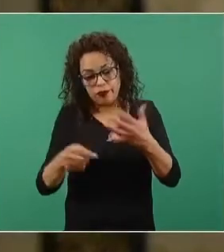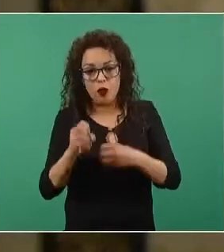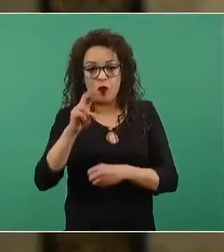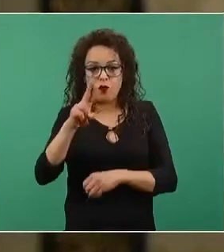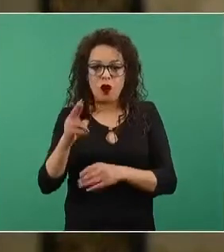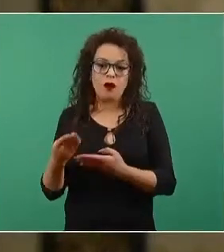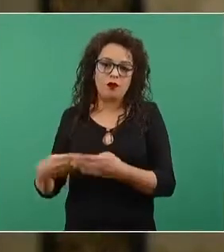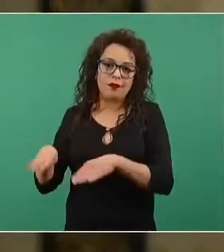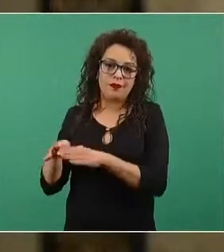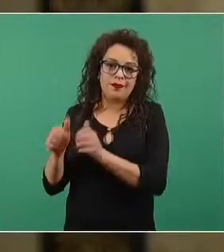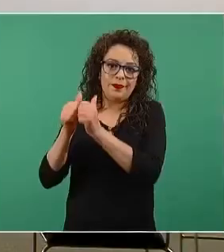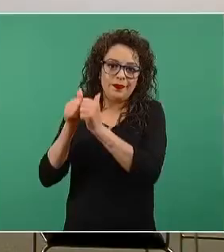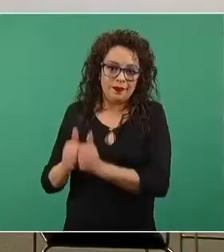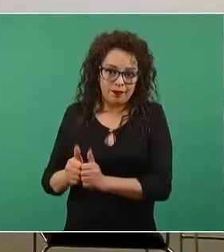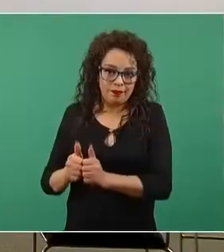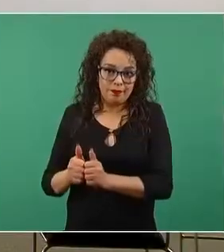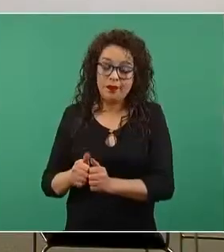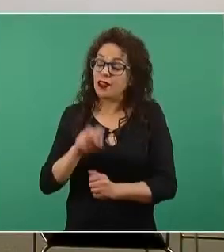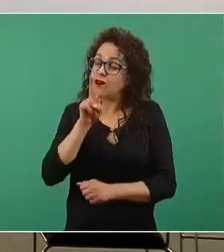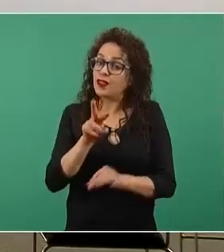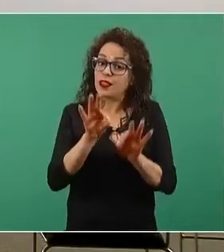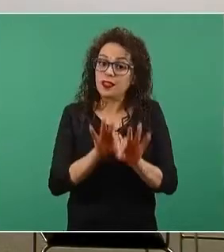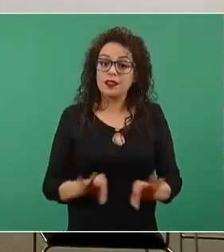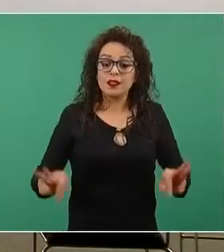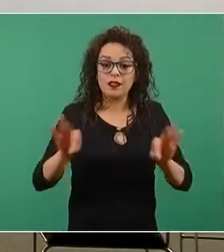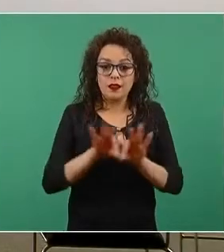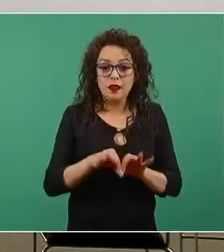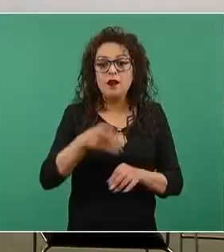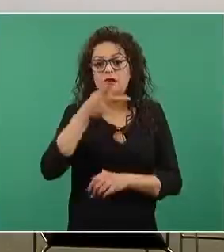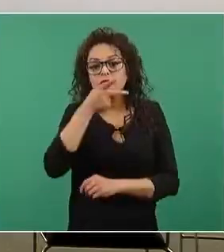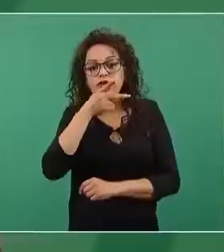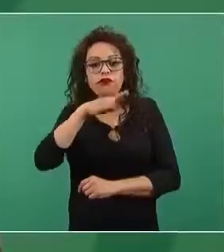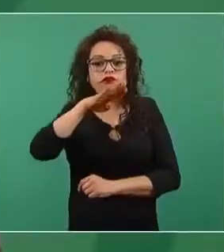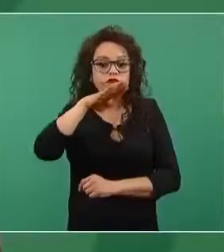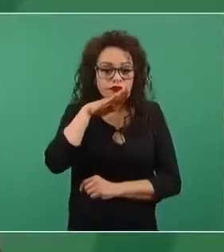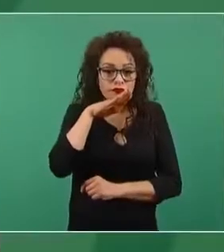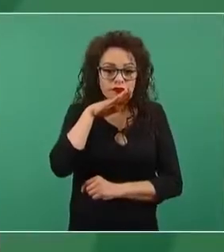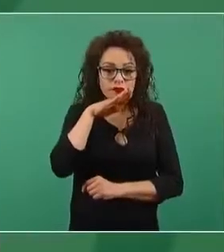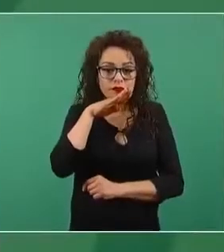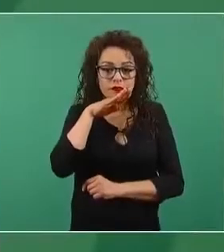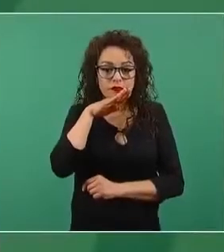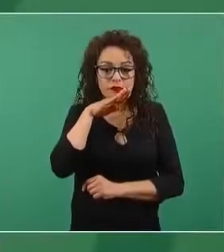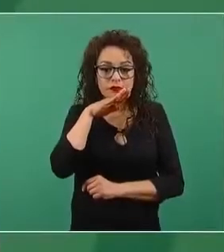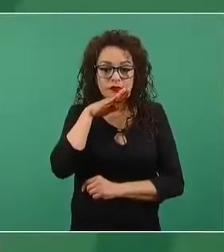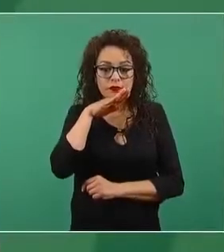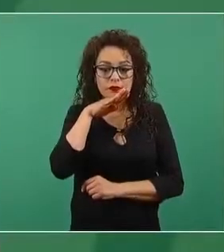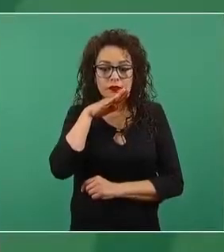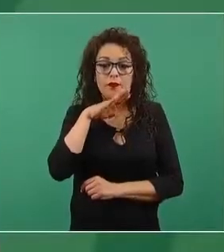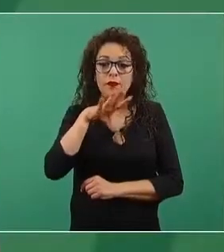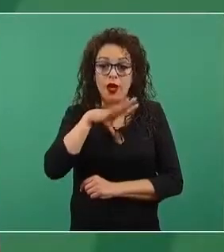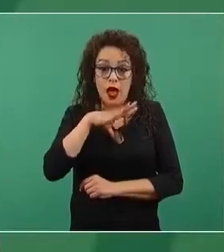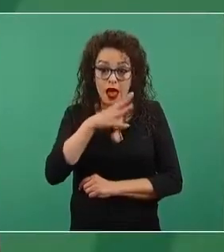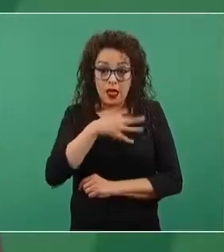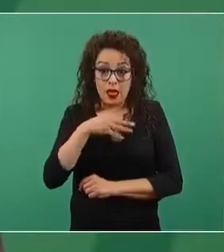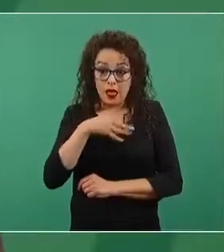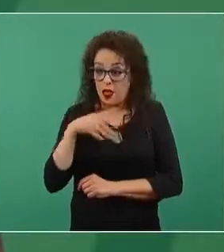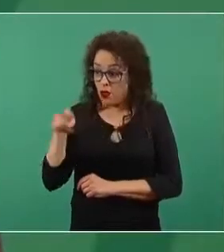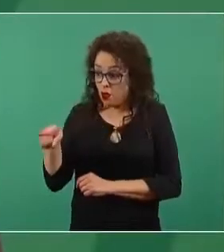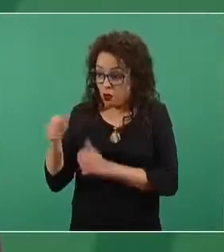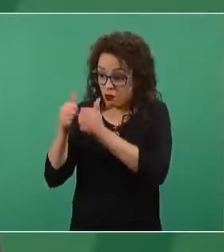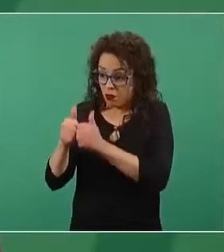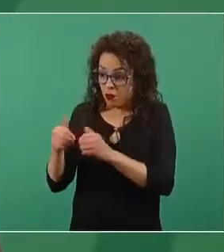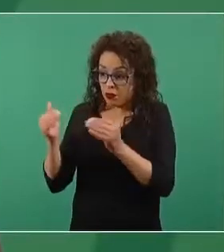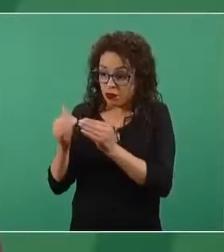momento también invitar a la población mexicana, a los padres, a las madres, pues que obviamente tienen hijos en casa, pues que